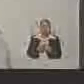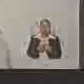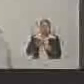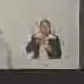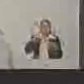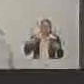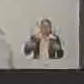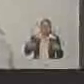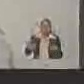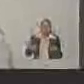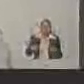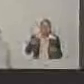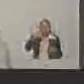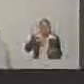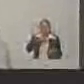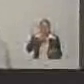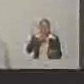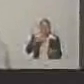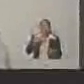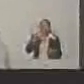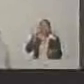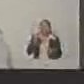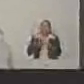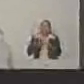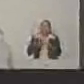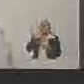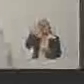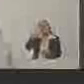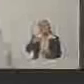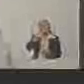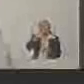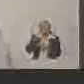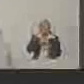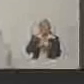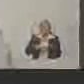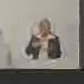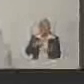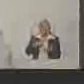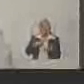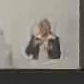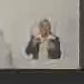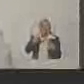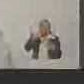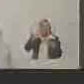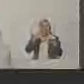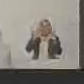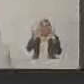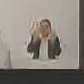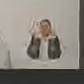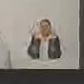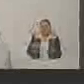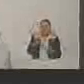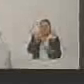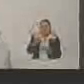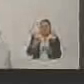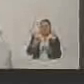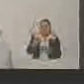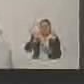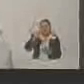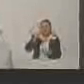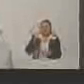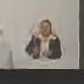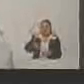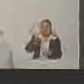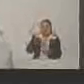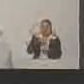mayor. Yo no voy a estar burlándome de ti para pedirte tu voto. Yo estoy hablándote de frente como lo he hecho hoy en día, de casa en casa,